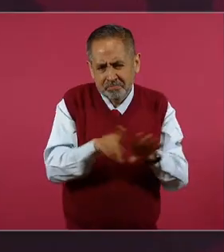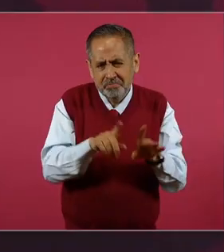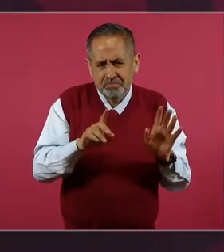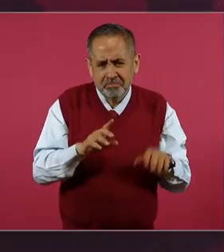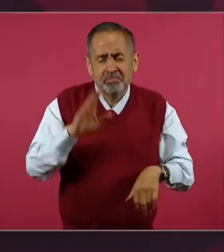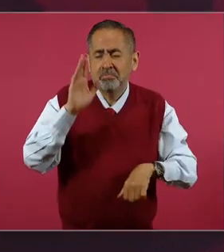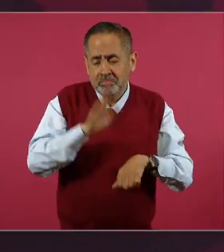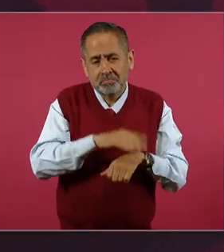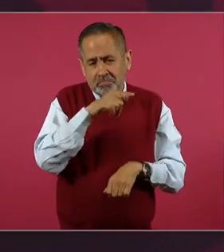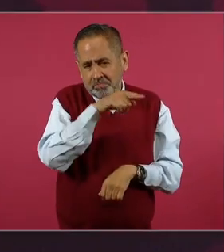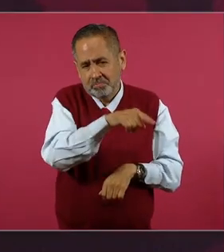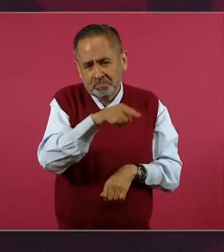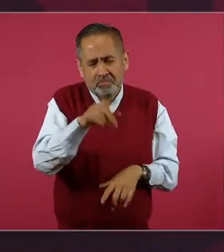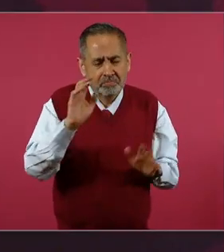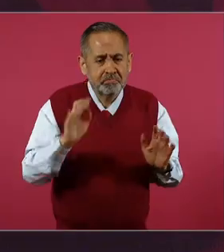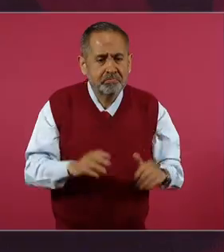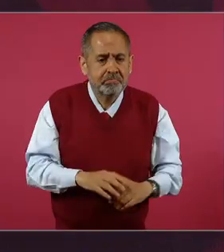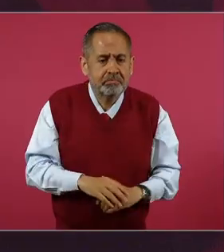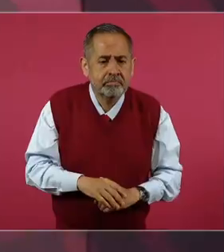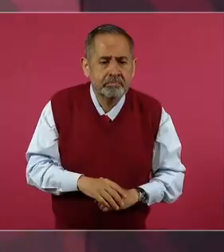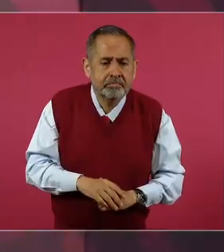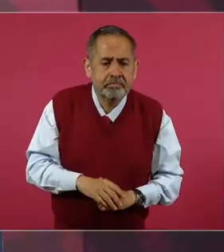más